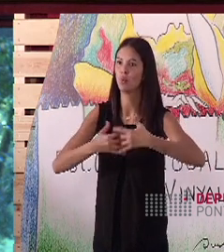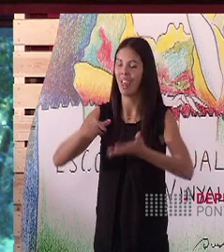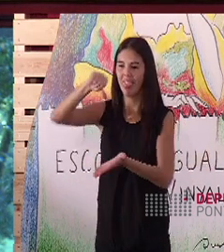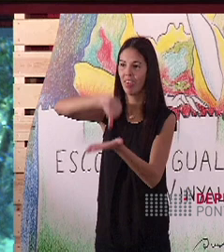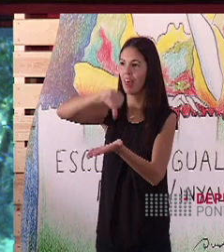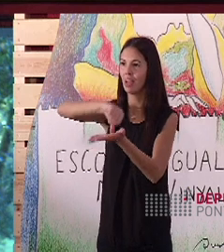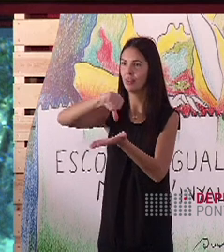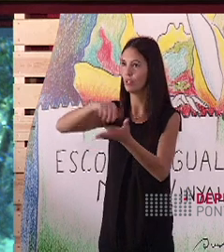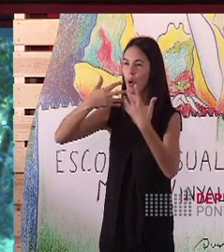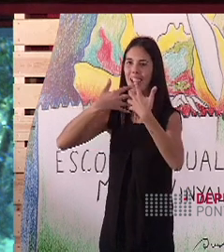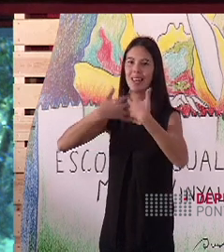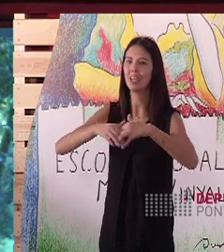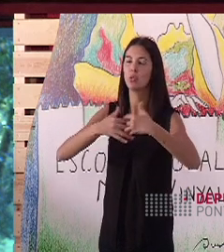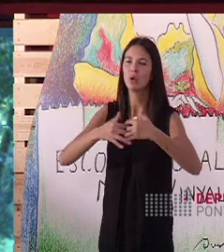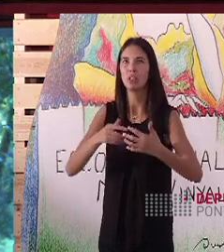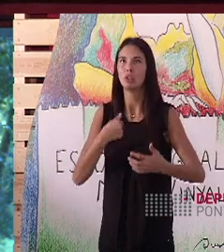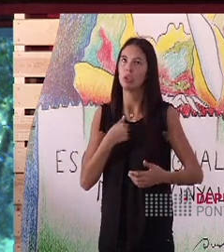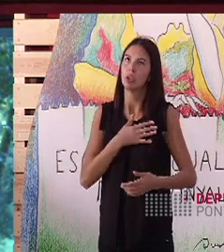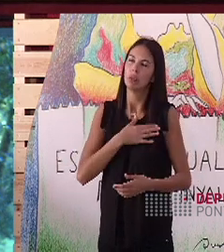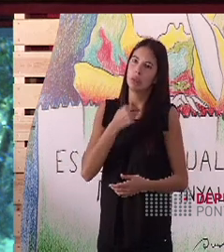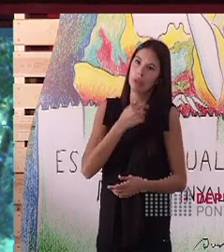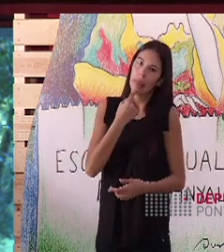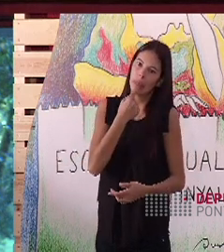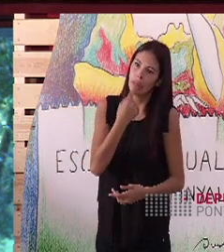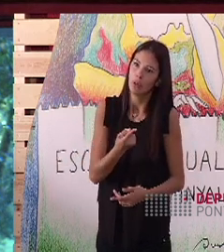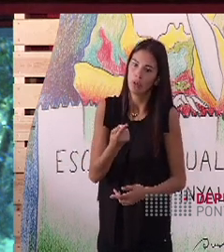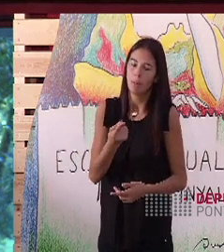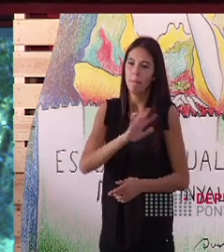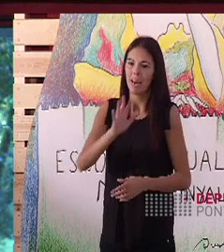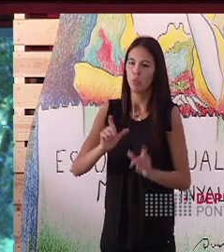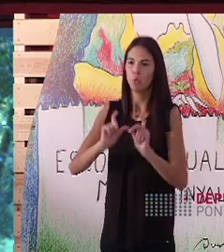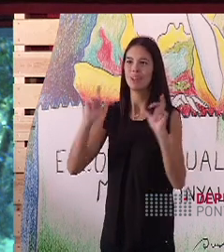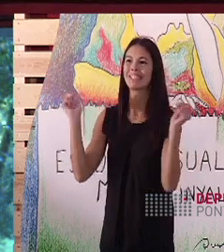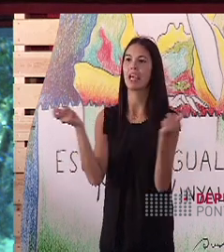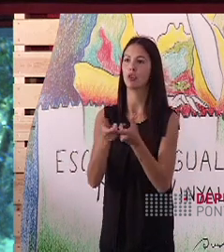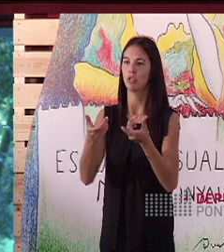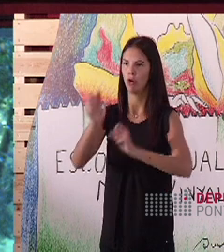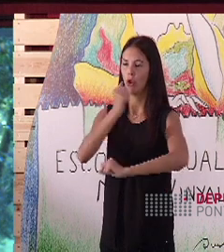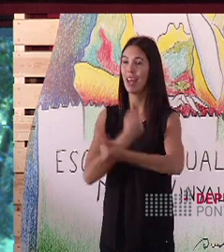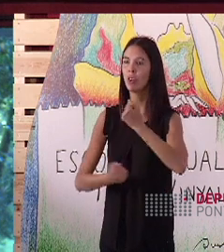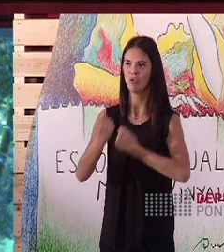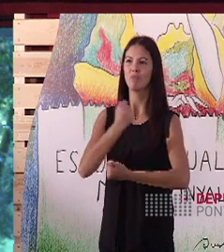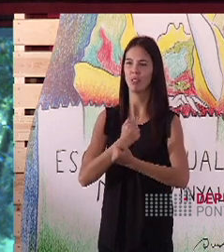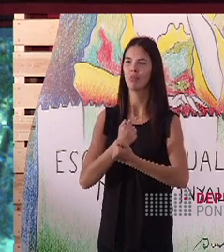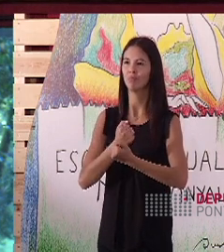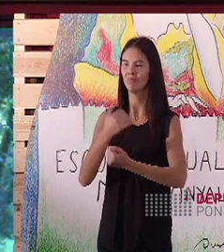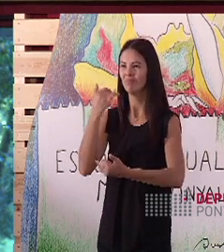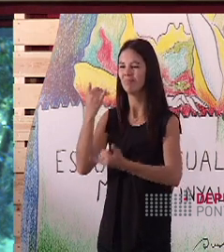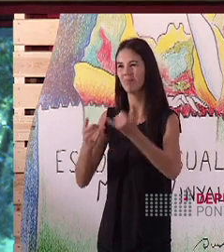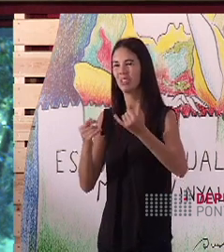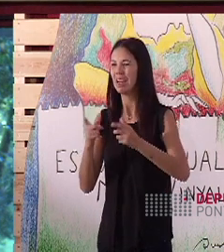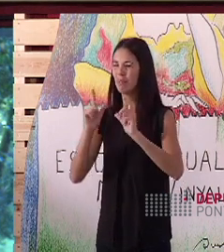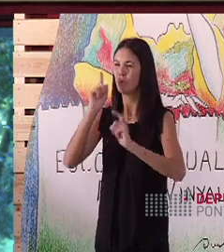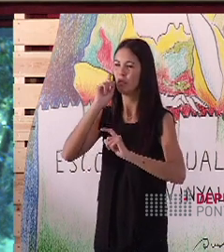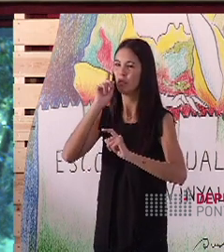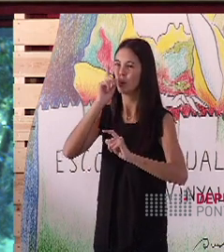un, me atrevería a decir que en el corazón de un sector económico. Y se ha convertido en el